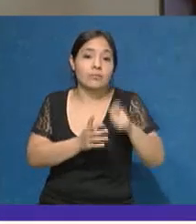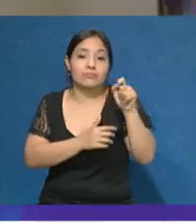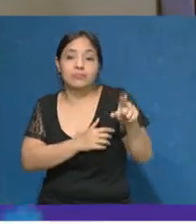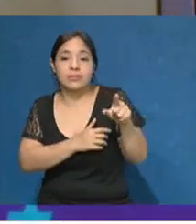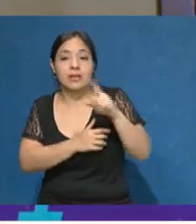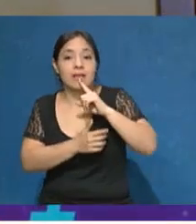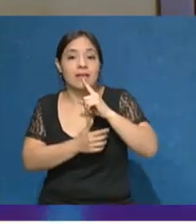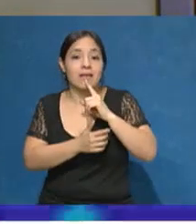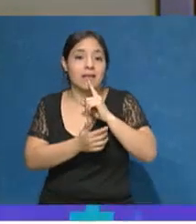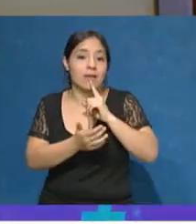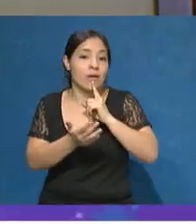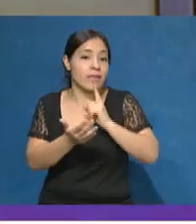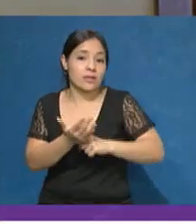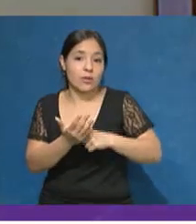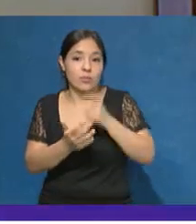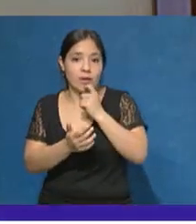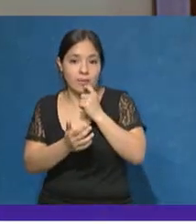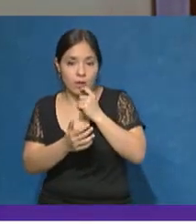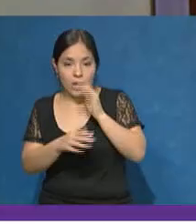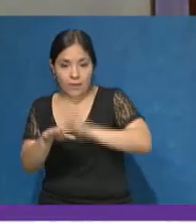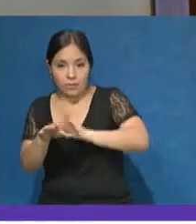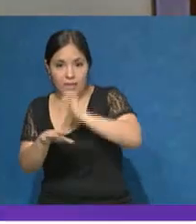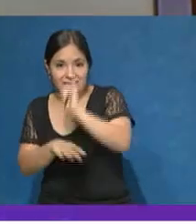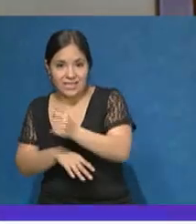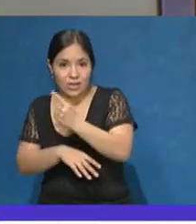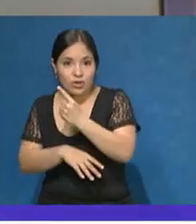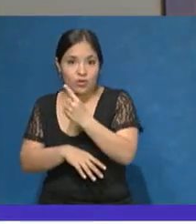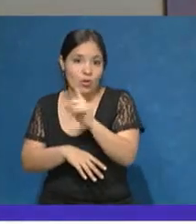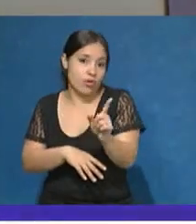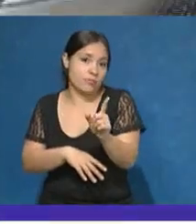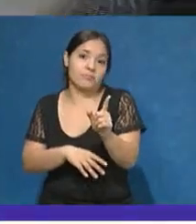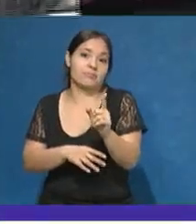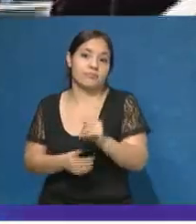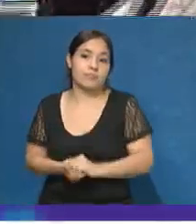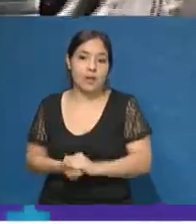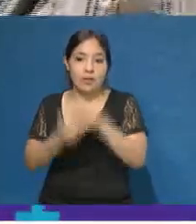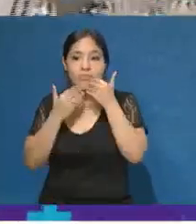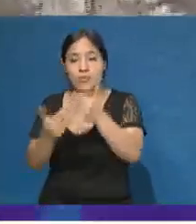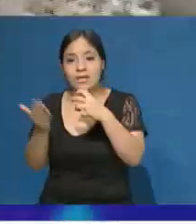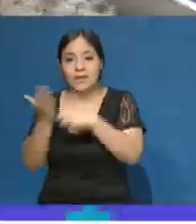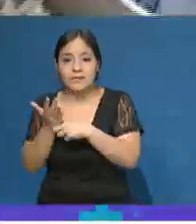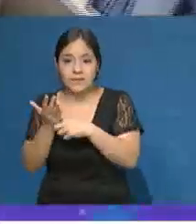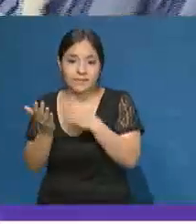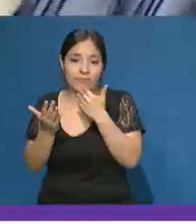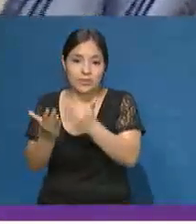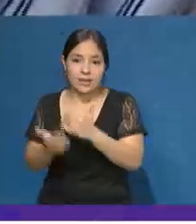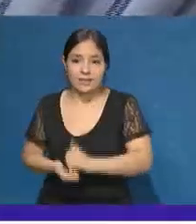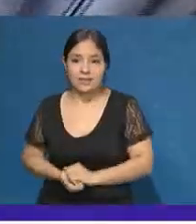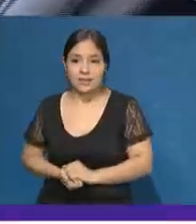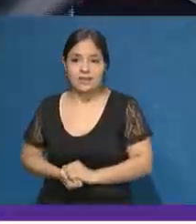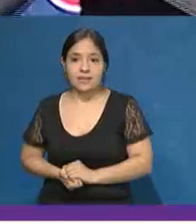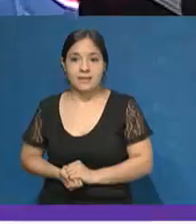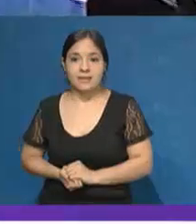existió en este caso un homicidio doloso o en su caso hay otra calificación legal muchas gracias fiscal lo dejamos seguir con tu trabajo gracias